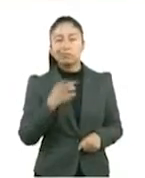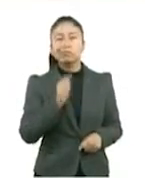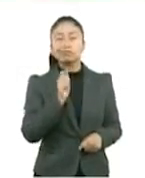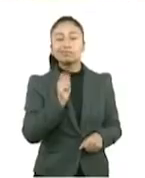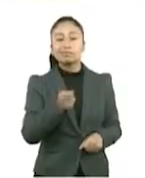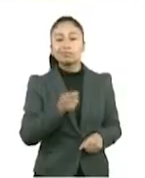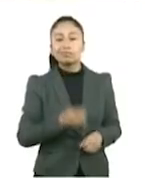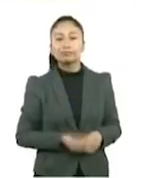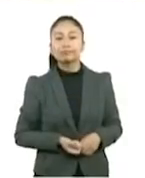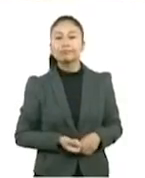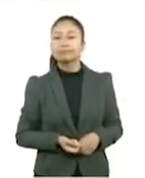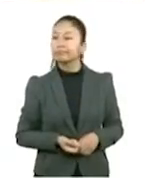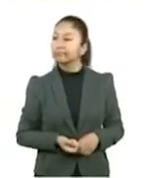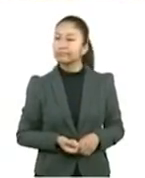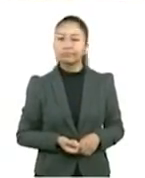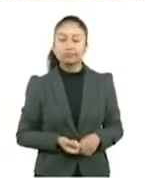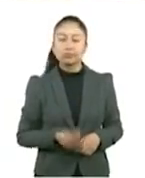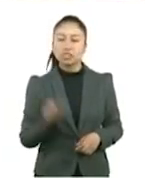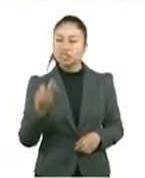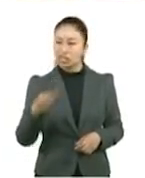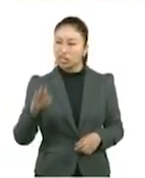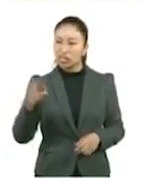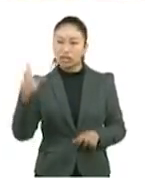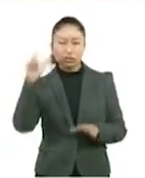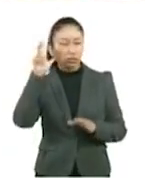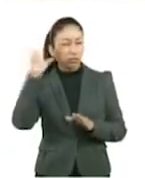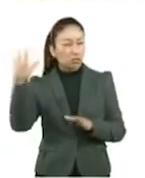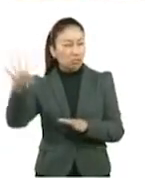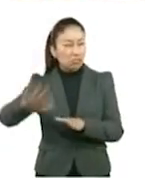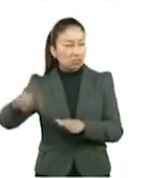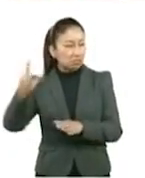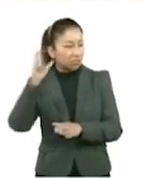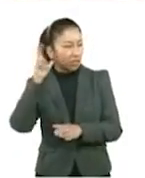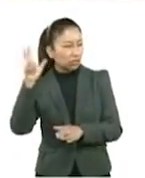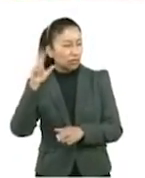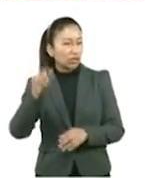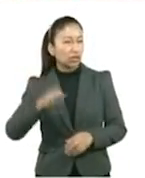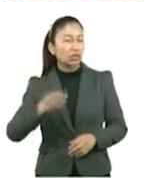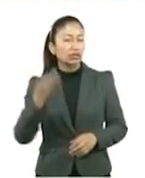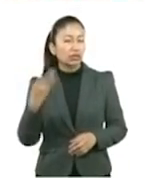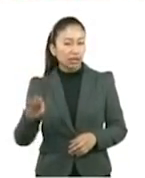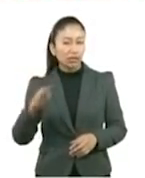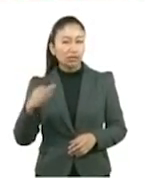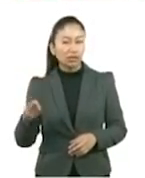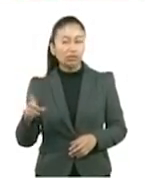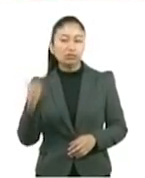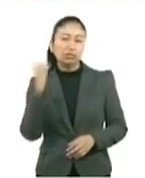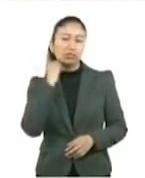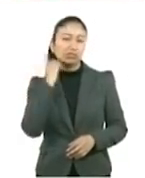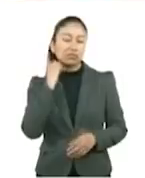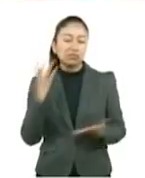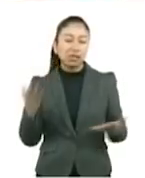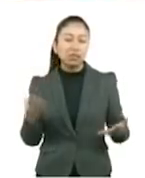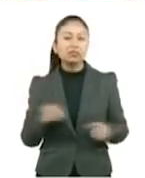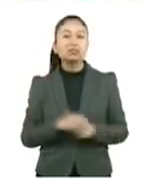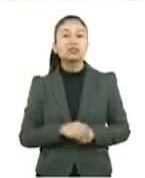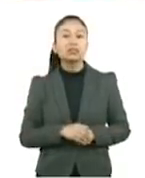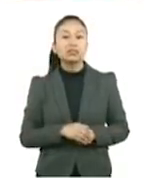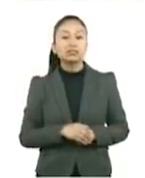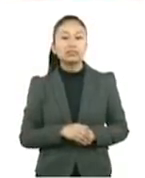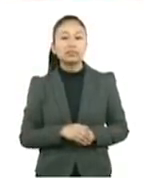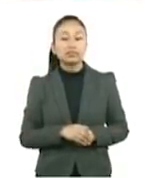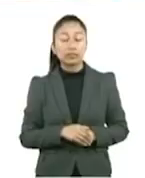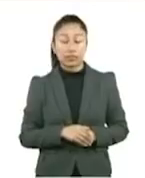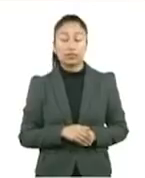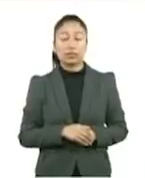¿Cómo se llama un diputado? que en vez de defender